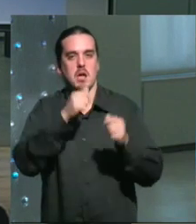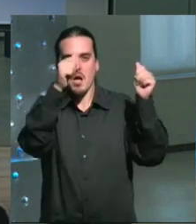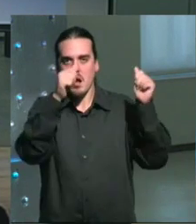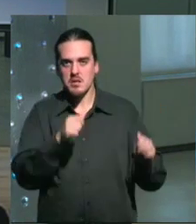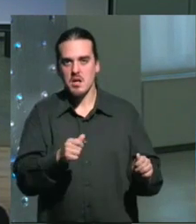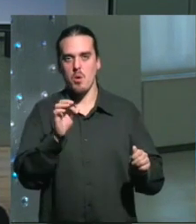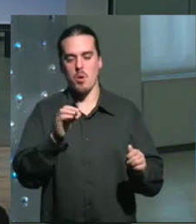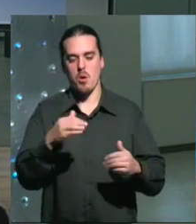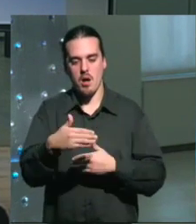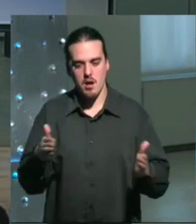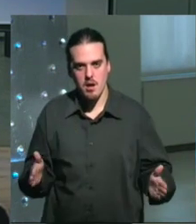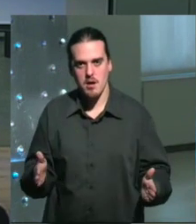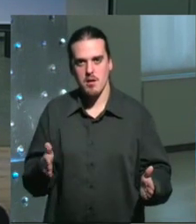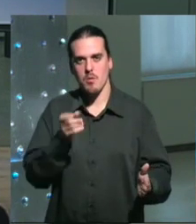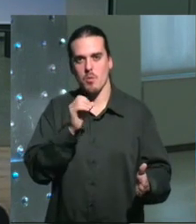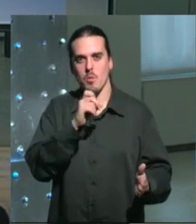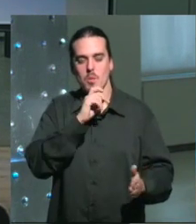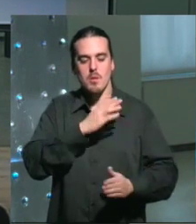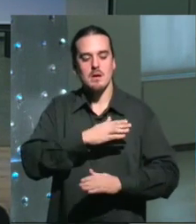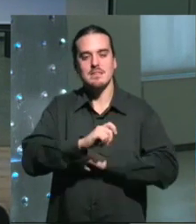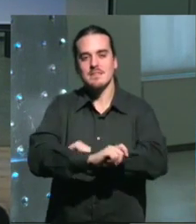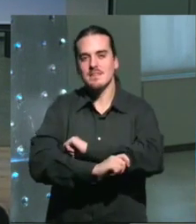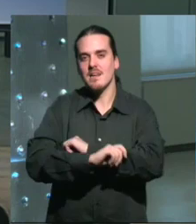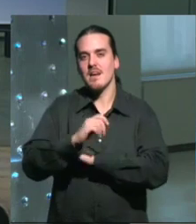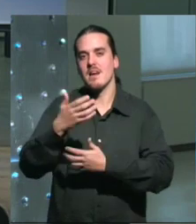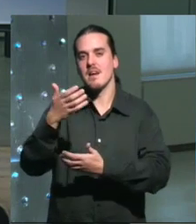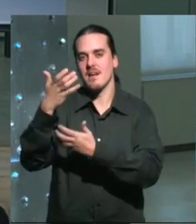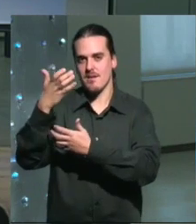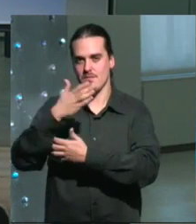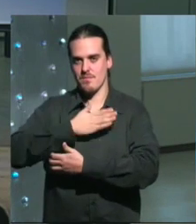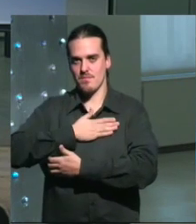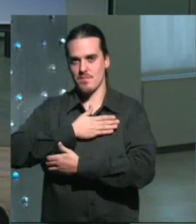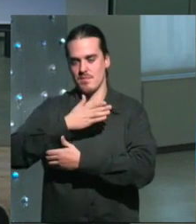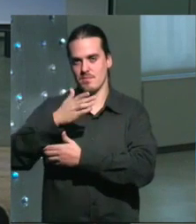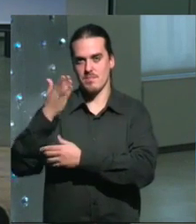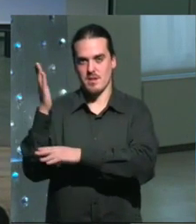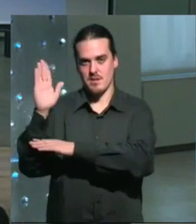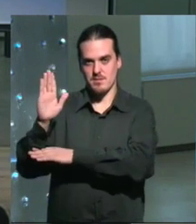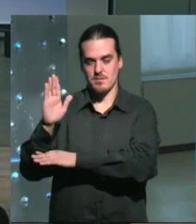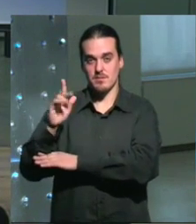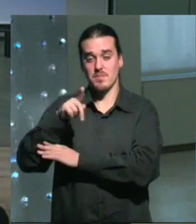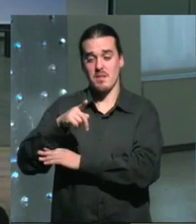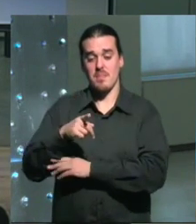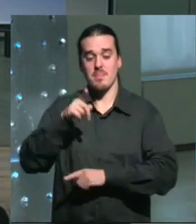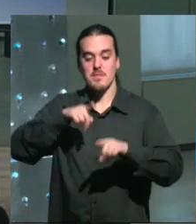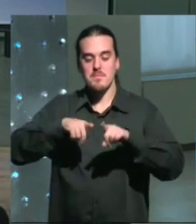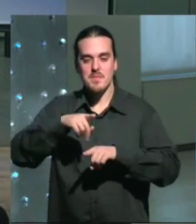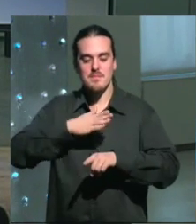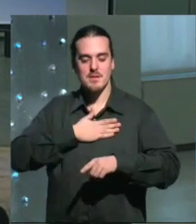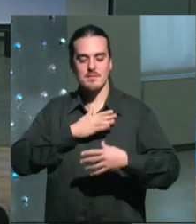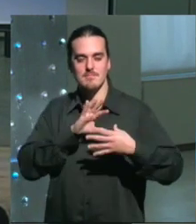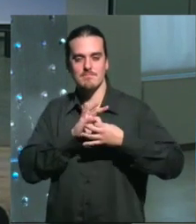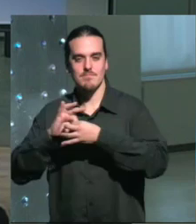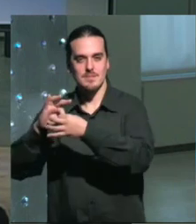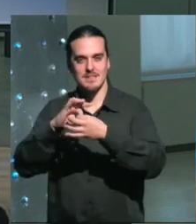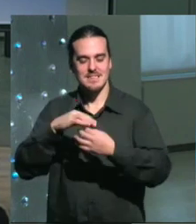en la estrategia ganadora de tu candidato. Y por qué dependen de ti. Y somos, cada uno de nosotros, éramos parte de un